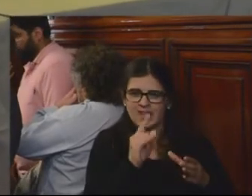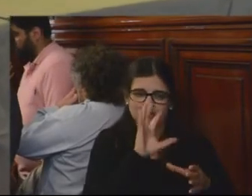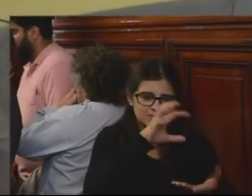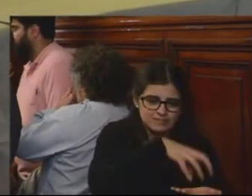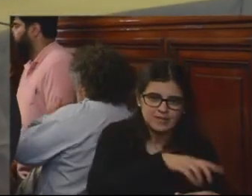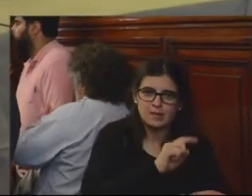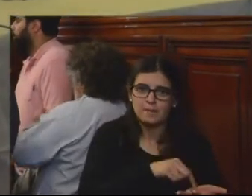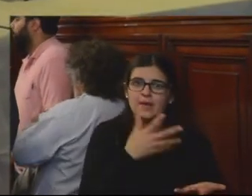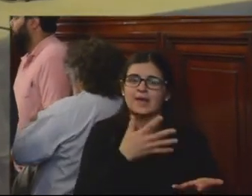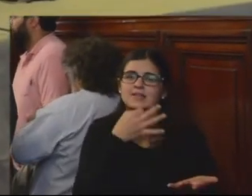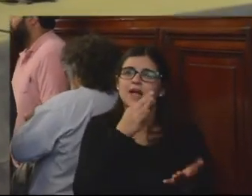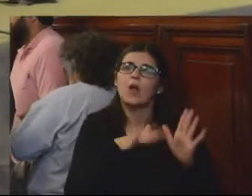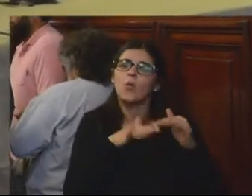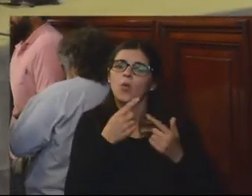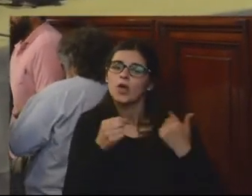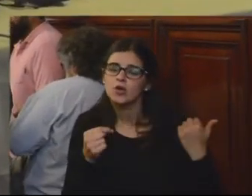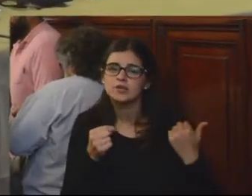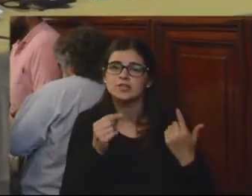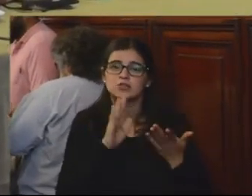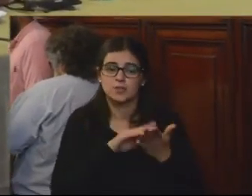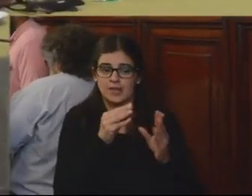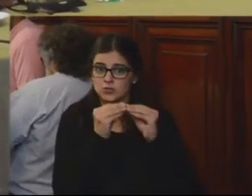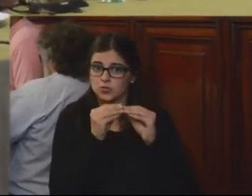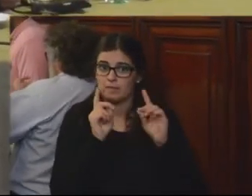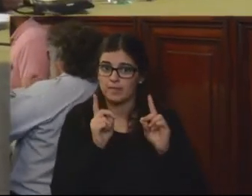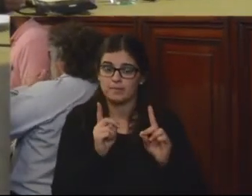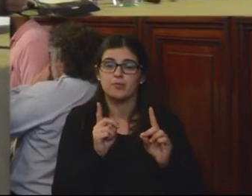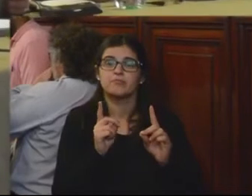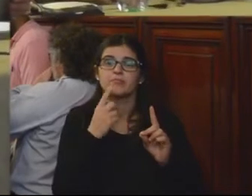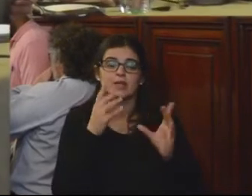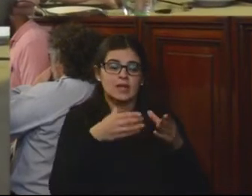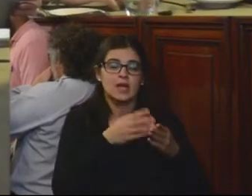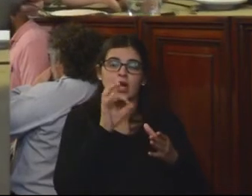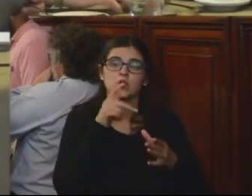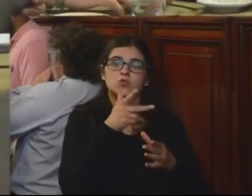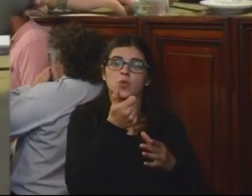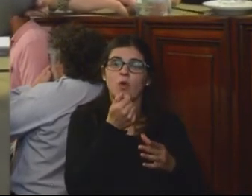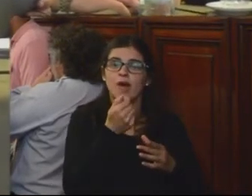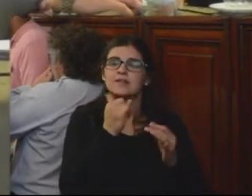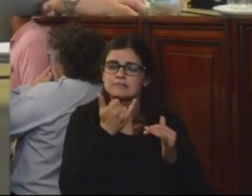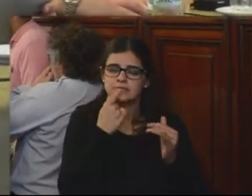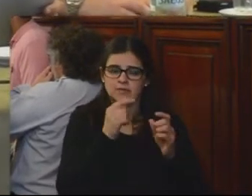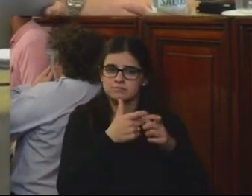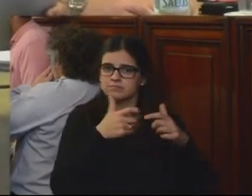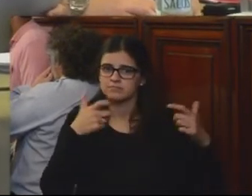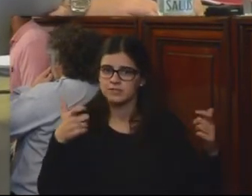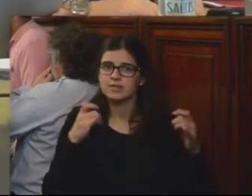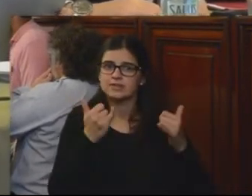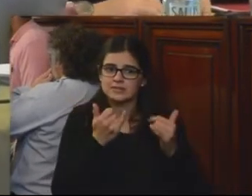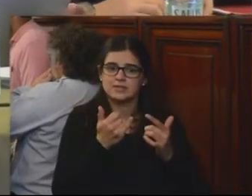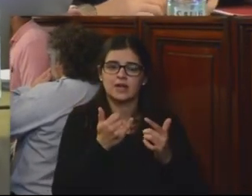quería mencionar algunas cuestiones en relación a esto el centro yoga ha aumentado su